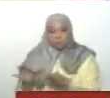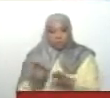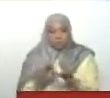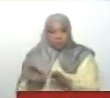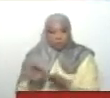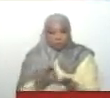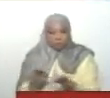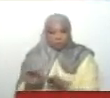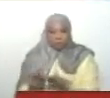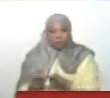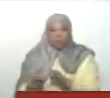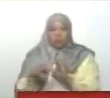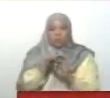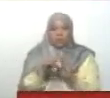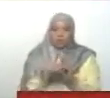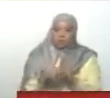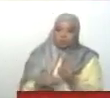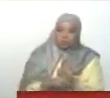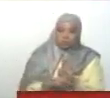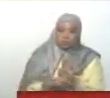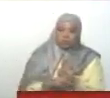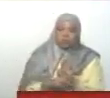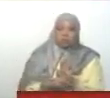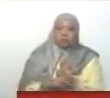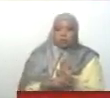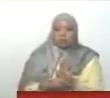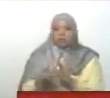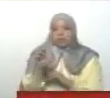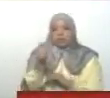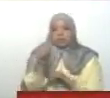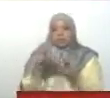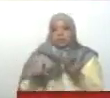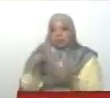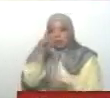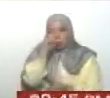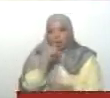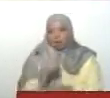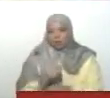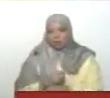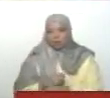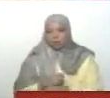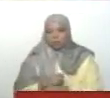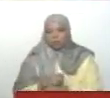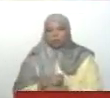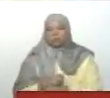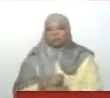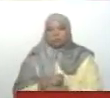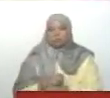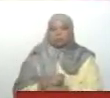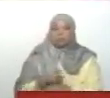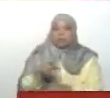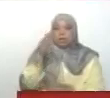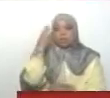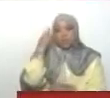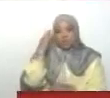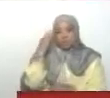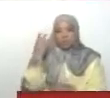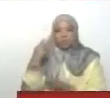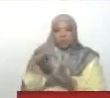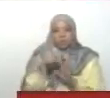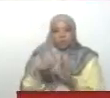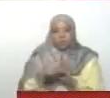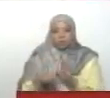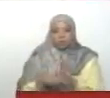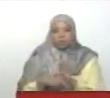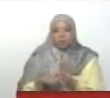Preparándome con el instrumento. Con el instrumento? Yo tenía 16 años y sabía apenas el instrumento